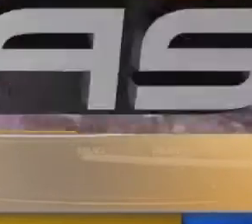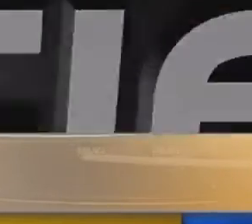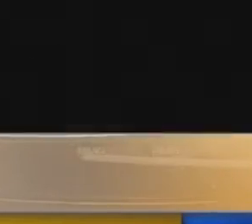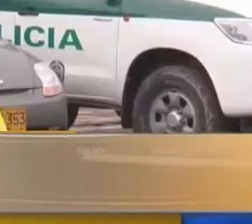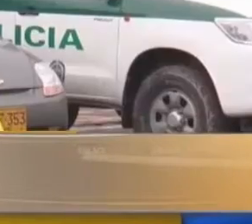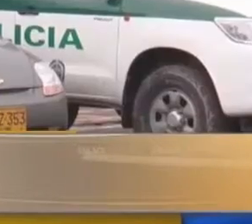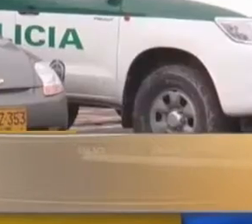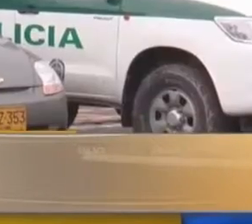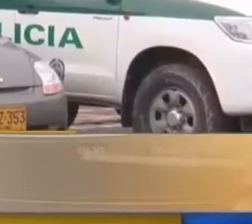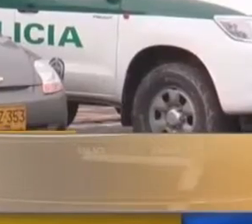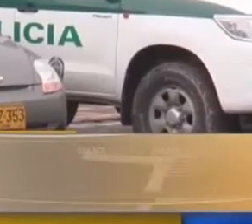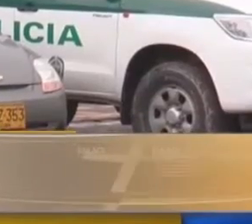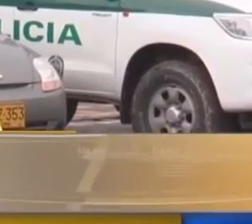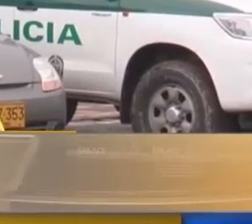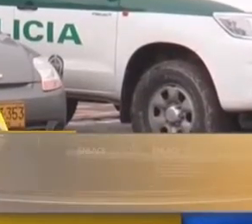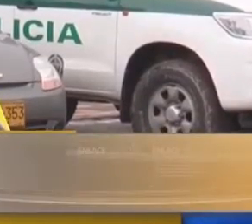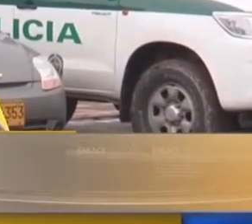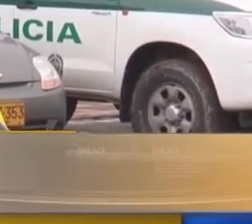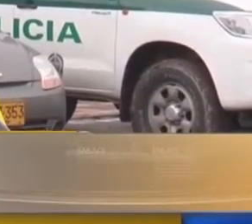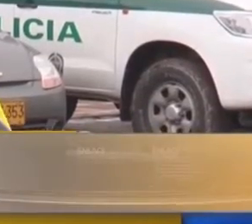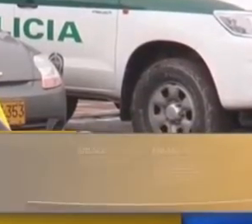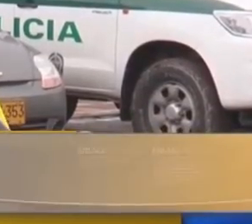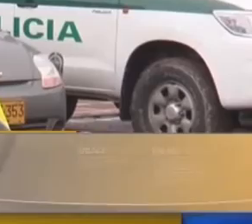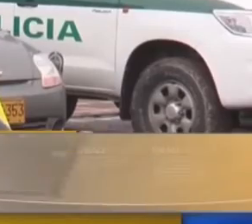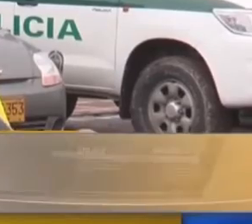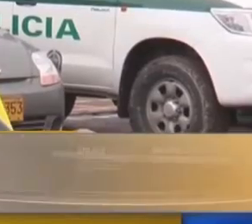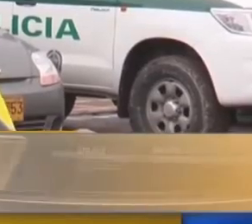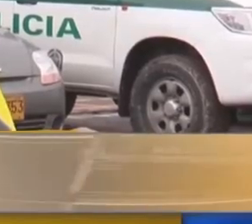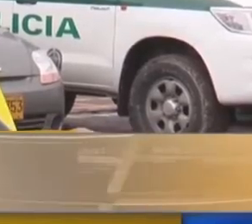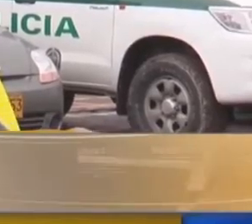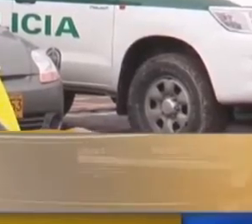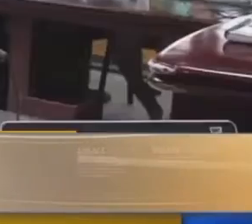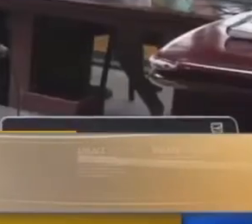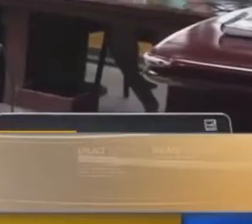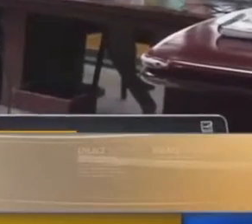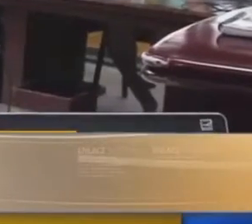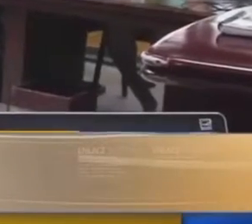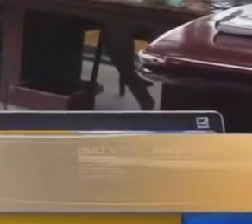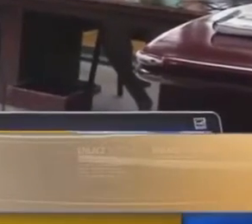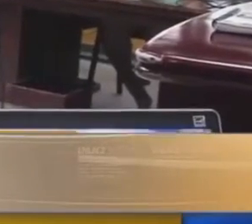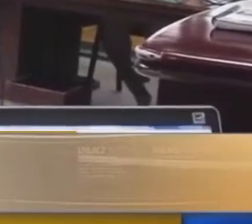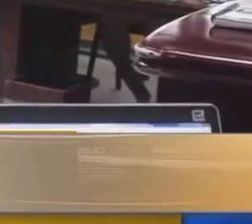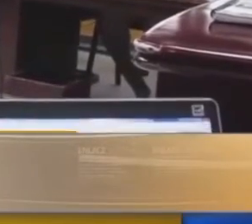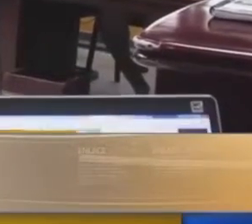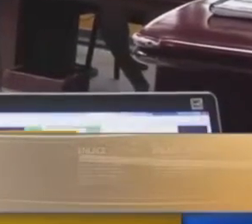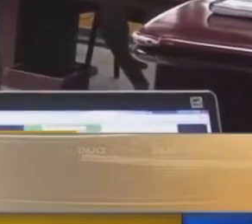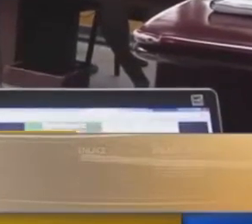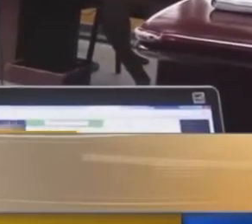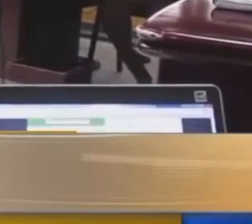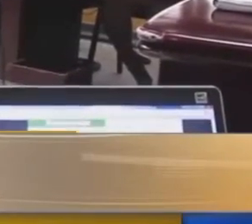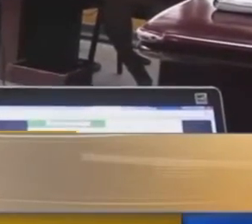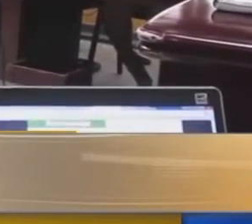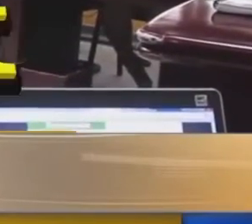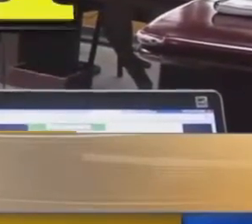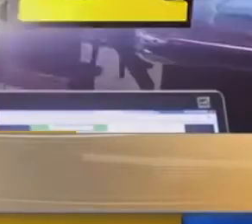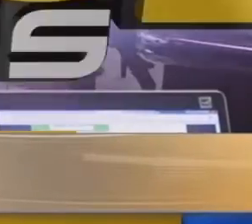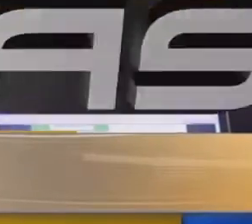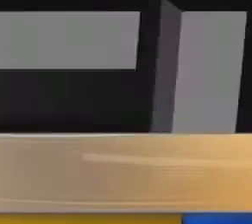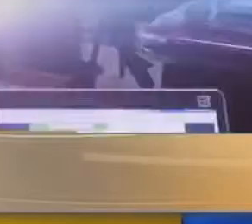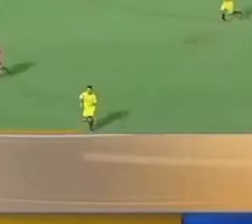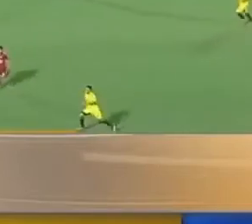Carare. Alcalde de Barranca Bermeja, Darío Echeverde, asegura que no habrá reestructuración administrativa en el municipio. Sostiene que lo que habrá será una